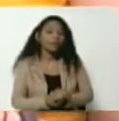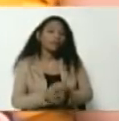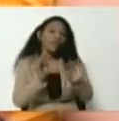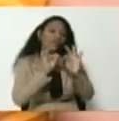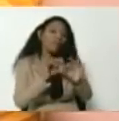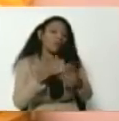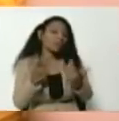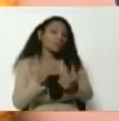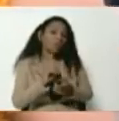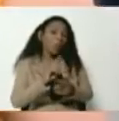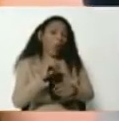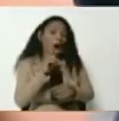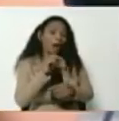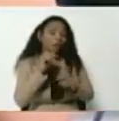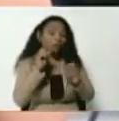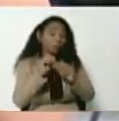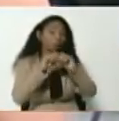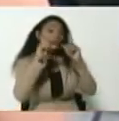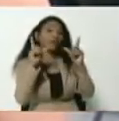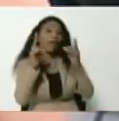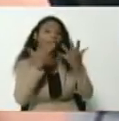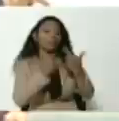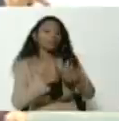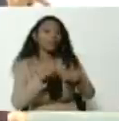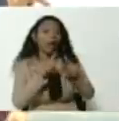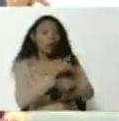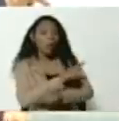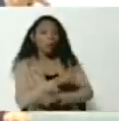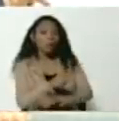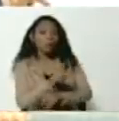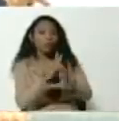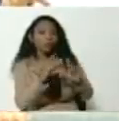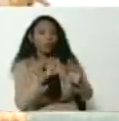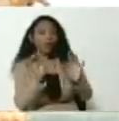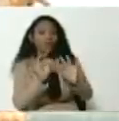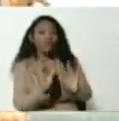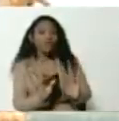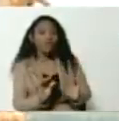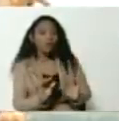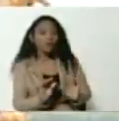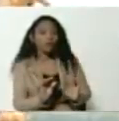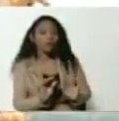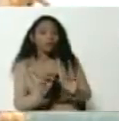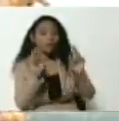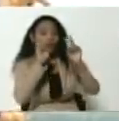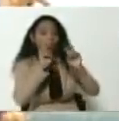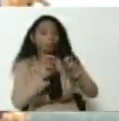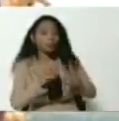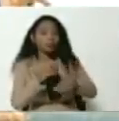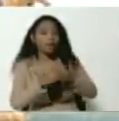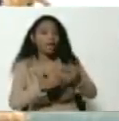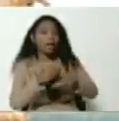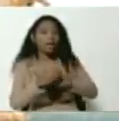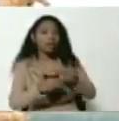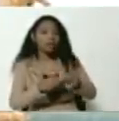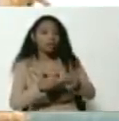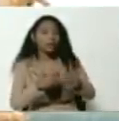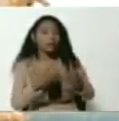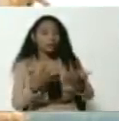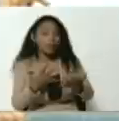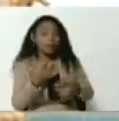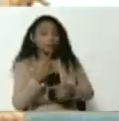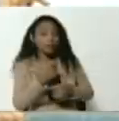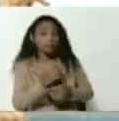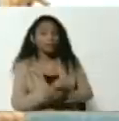no caben sorpresas en cuanto a la administración. Ha cumplido con todos los requisitos de investigación que hasta ahora se han hecho.